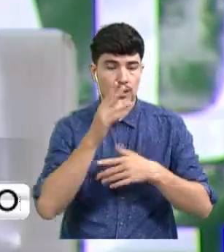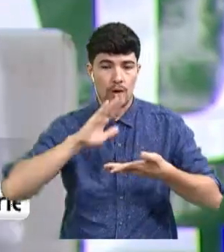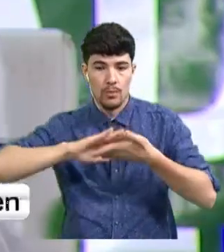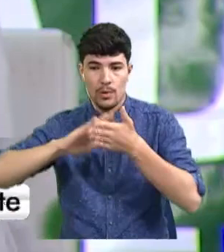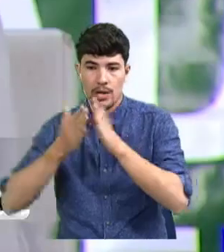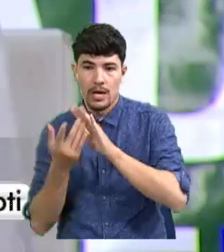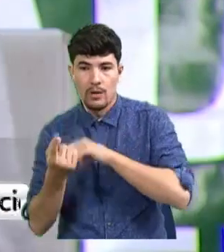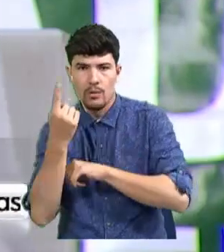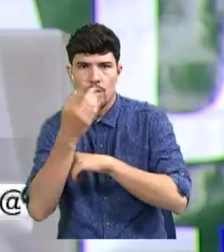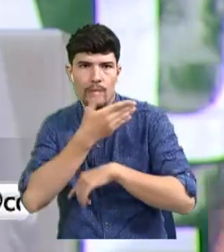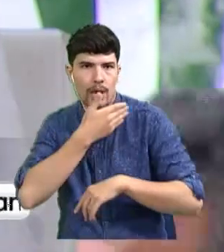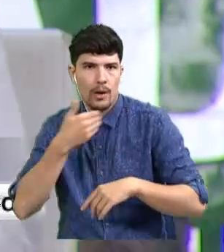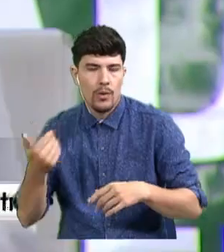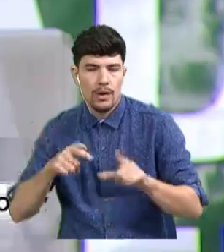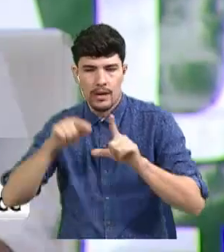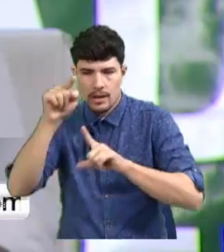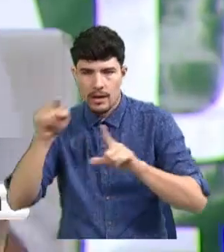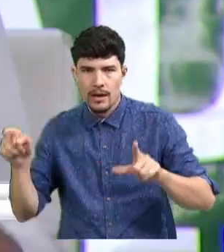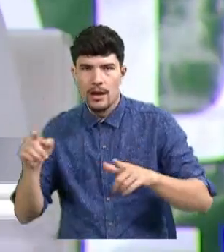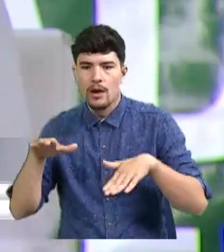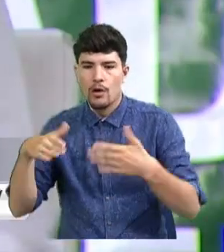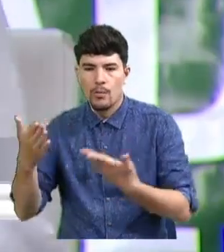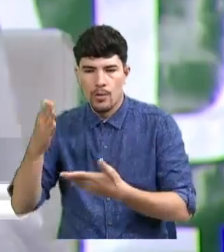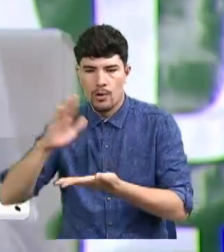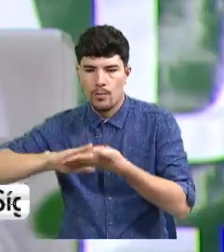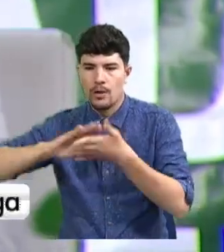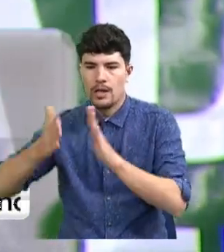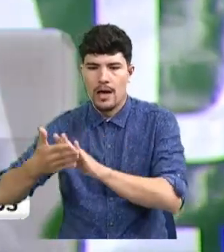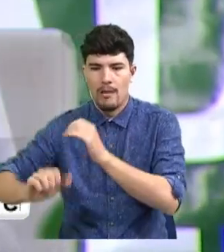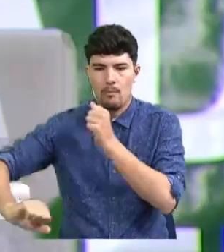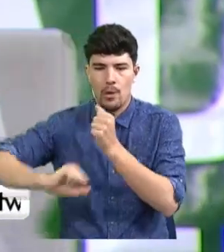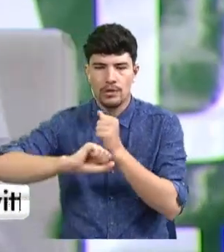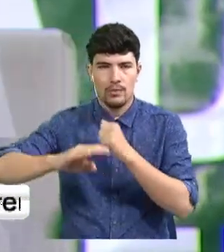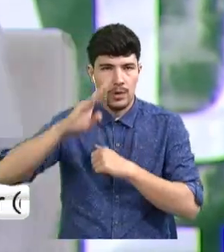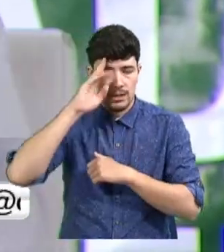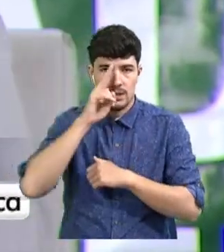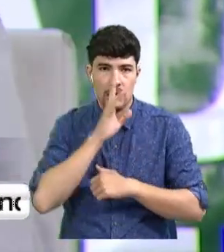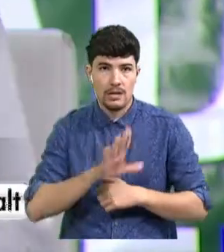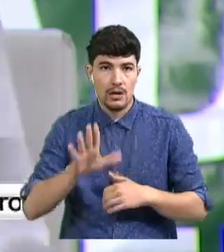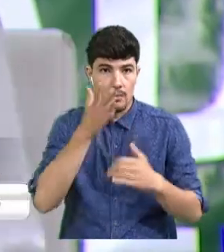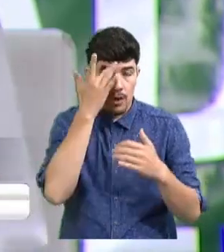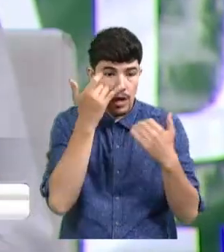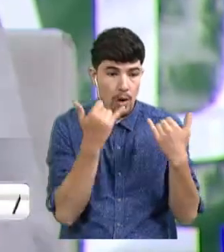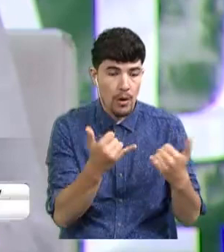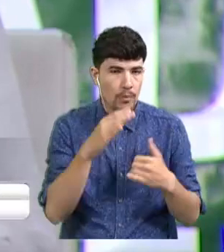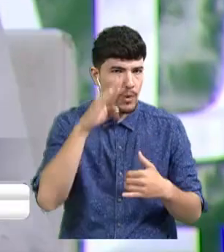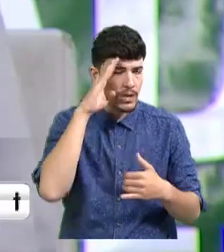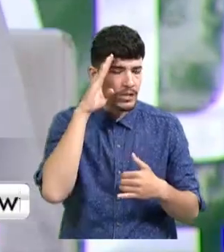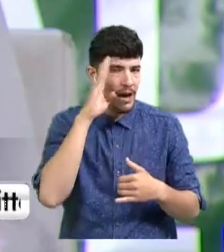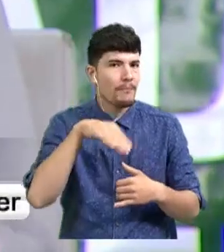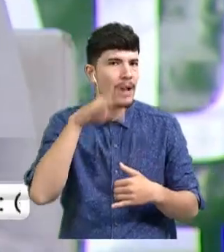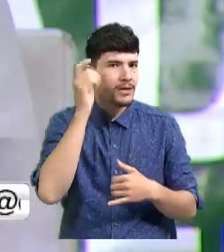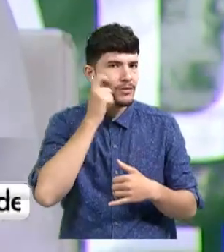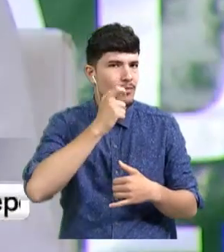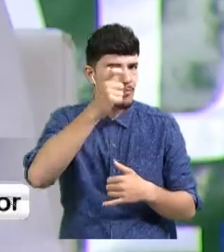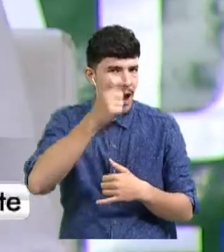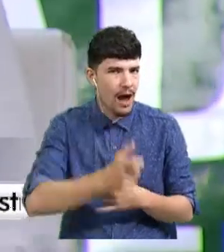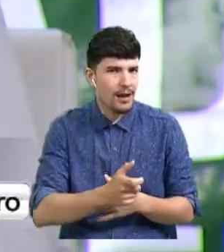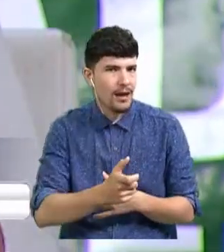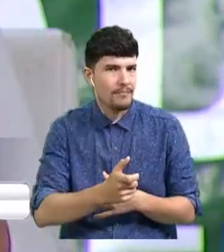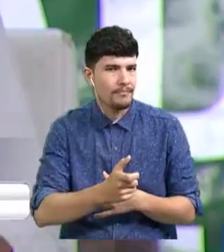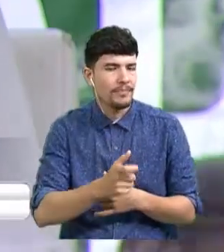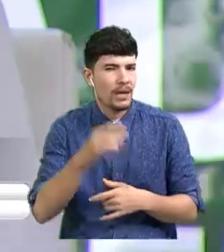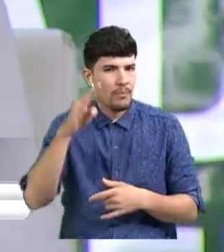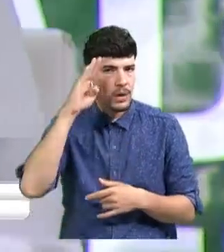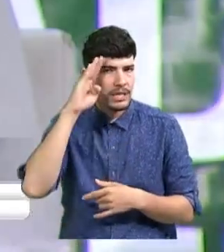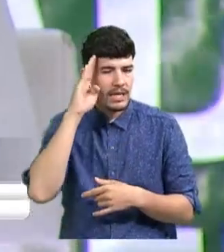mejores indicadores, cómo se viene trabajando de la mano con la comunidad, porque hoy la policía es una policía más humana, es una policía con mayor y